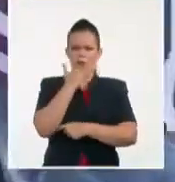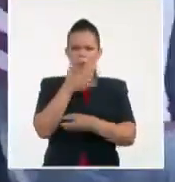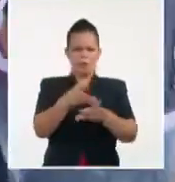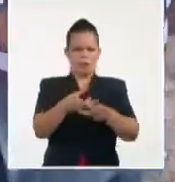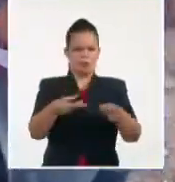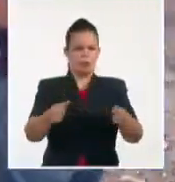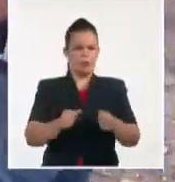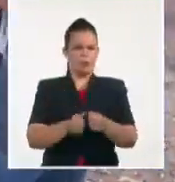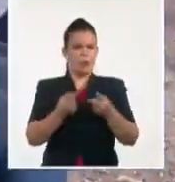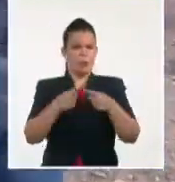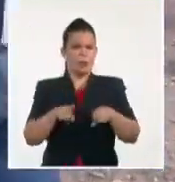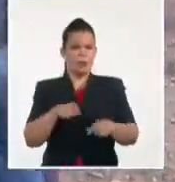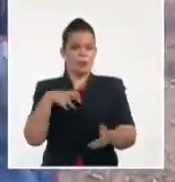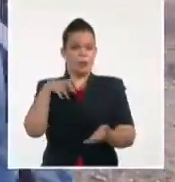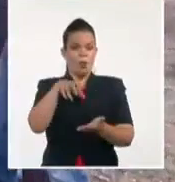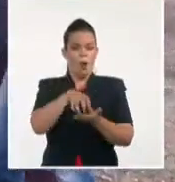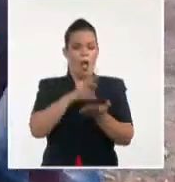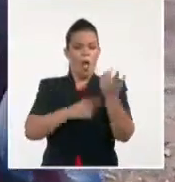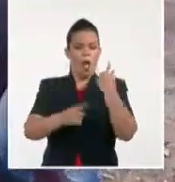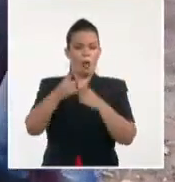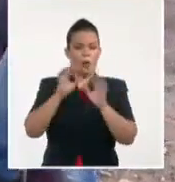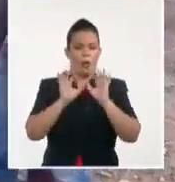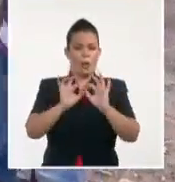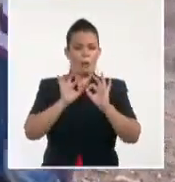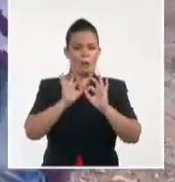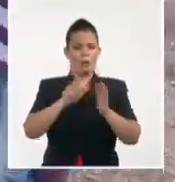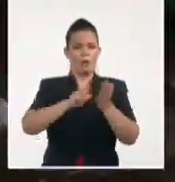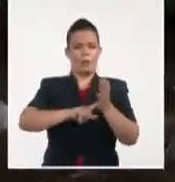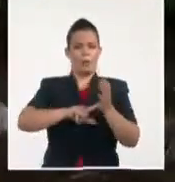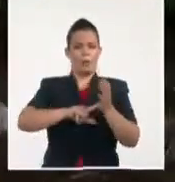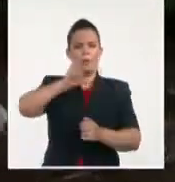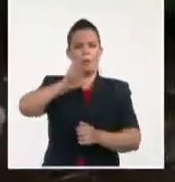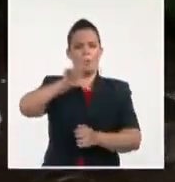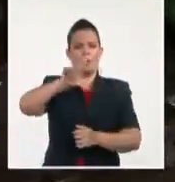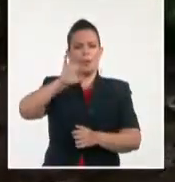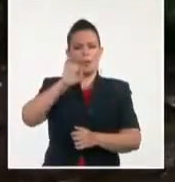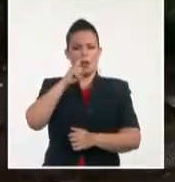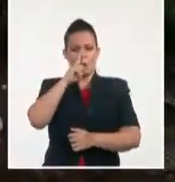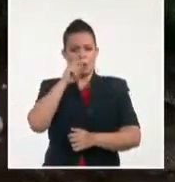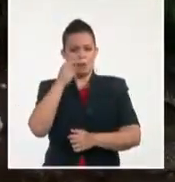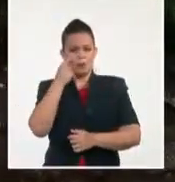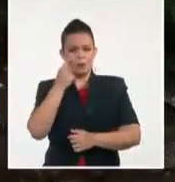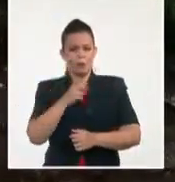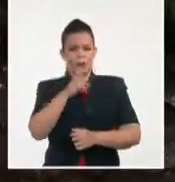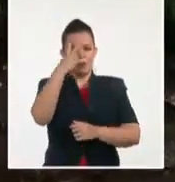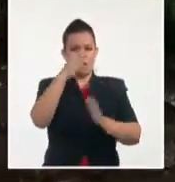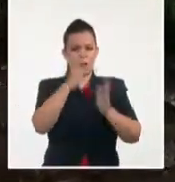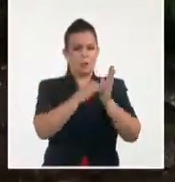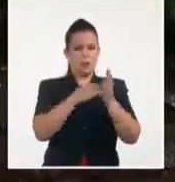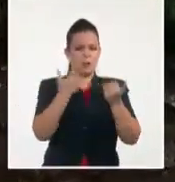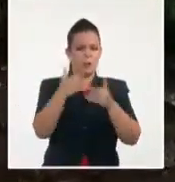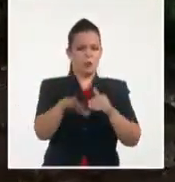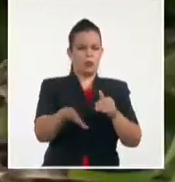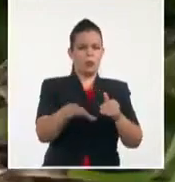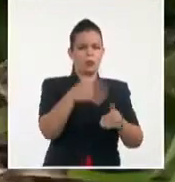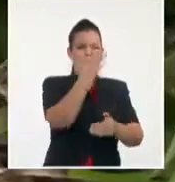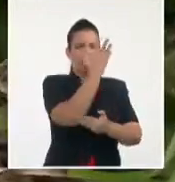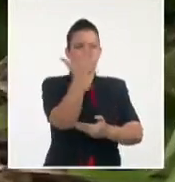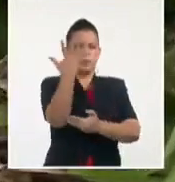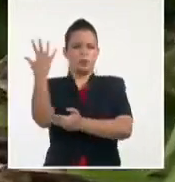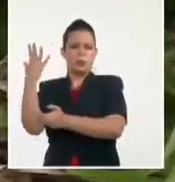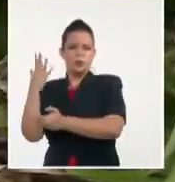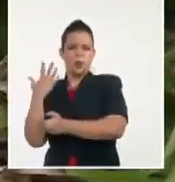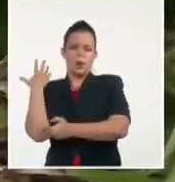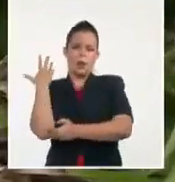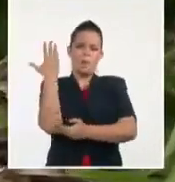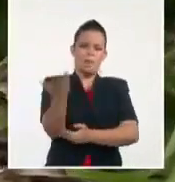como VPC Celia Sánchez de Pilón, se cuentan unas 3.200 plantas de plátano derribadas a punto de cosecha. Por tal